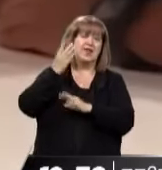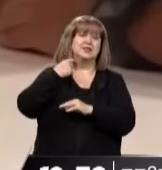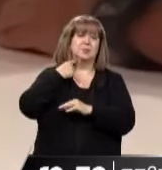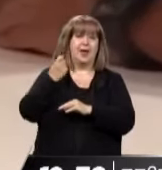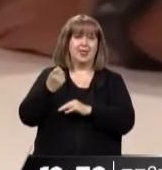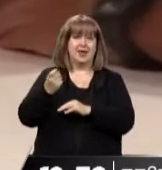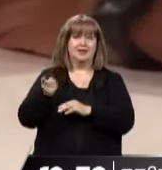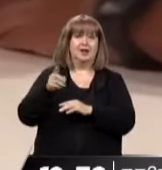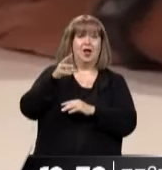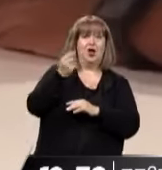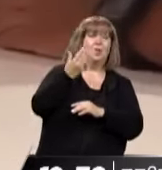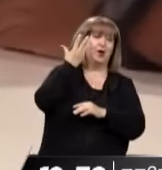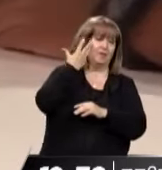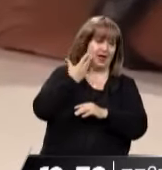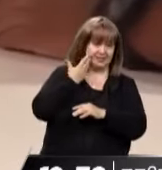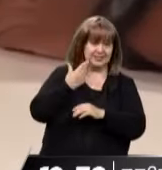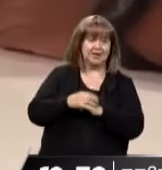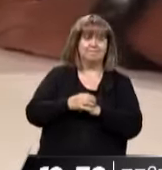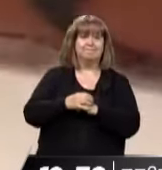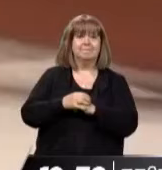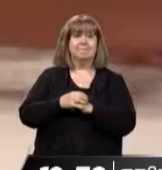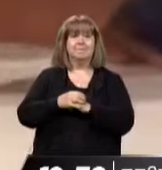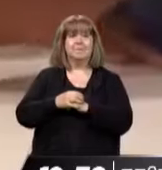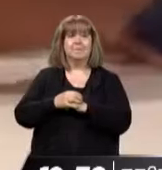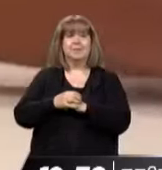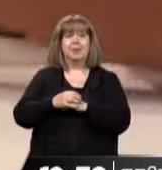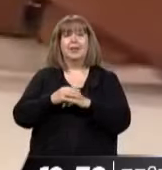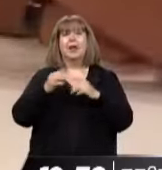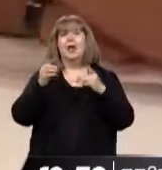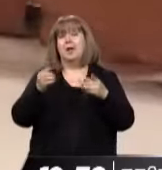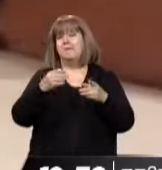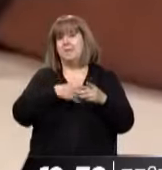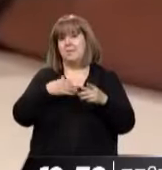¿Sabes qué? Mi mamá se lo dijo a Lionel una vez. Te van a pagar como a Ronaldinho. A Ronaldinho también.